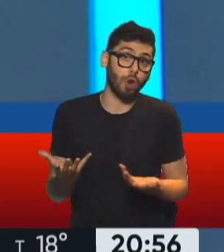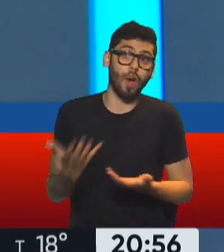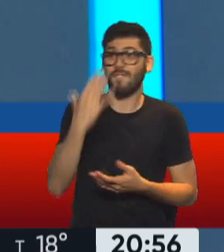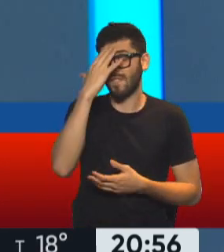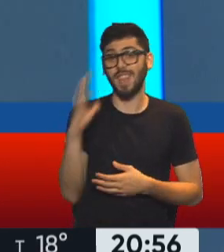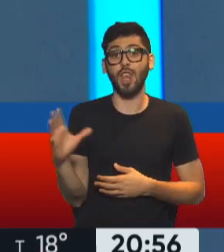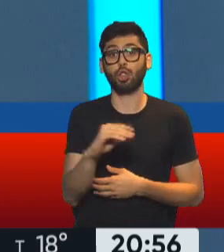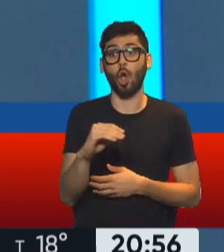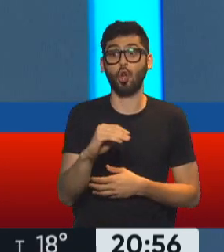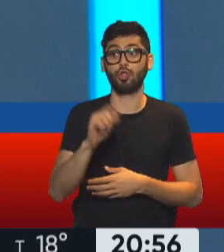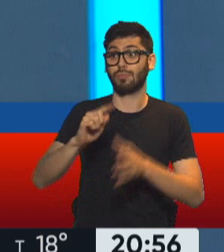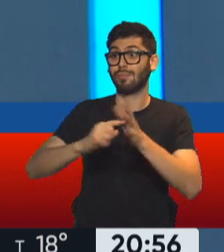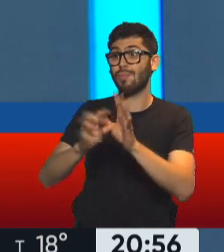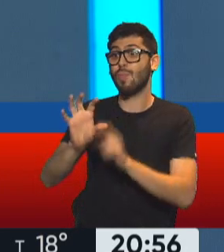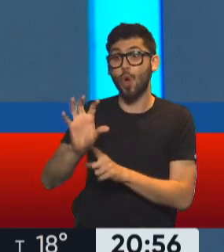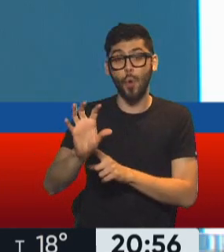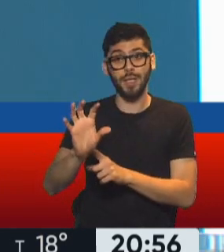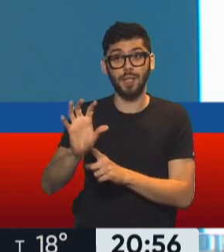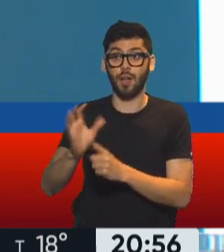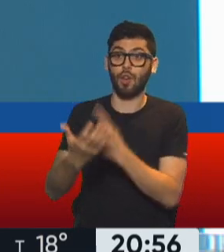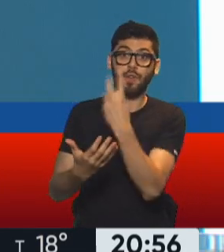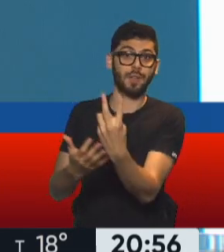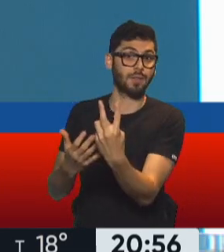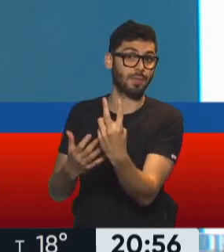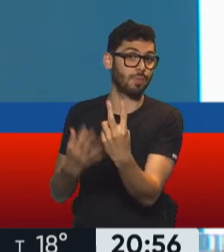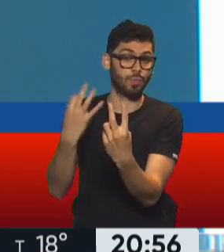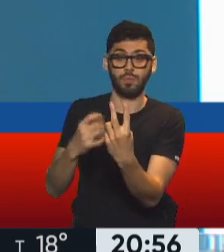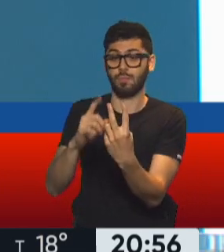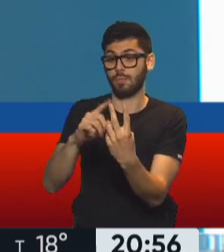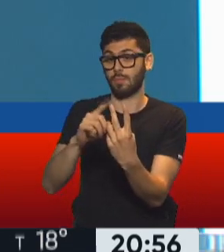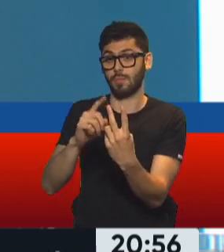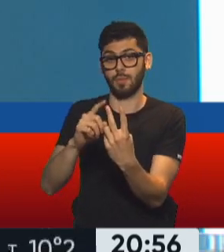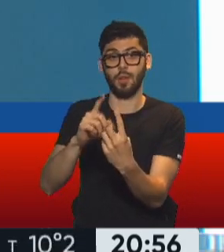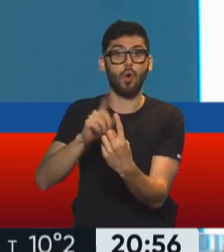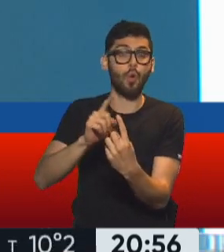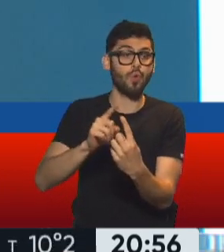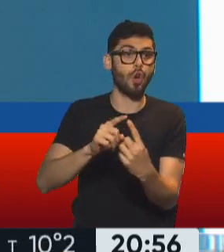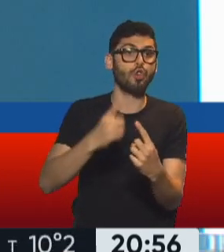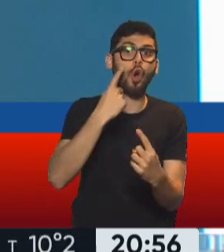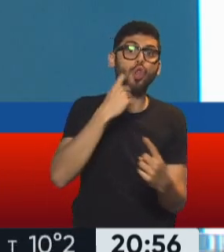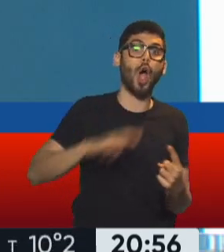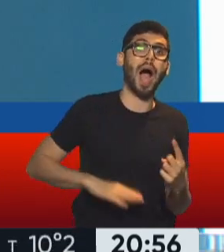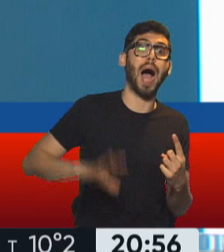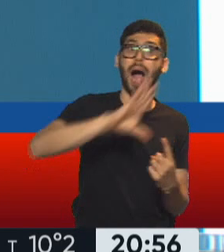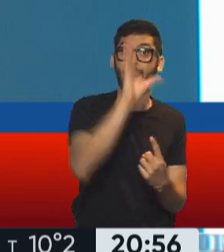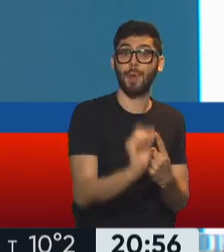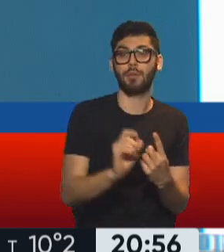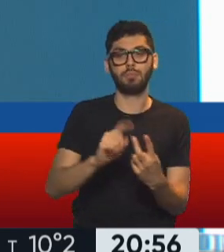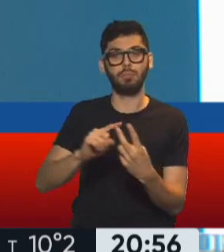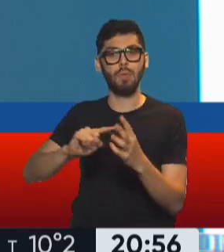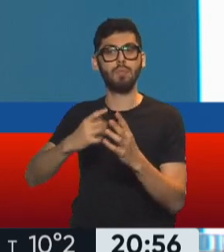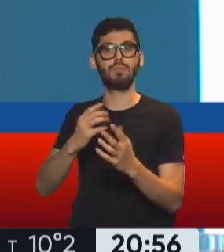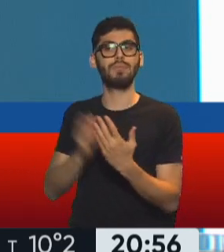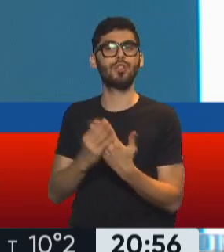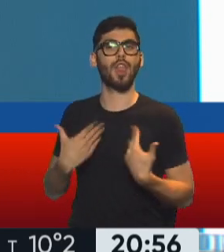Todos que encabezan en la provincia es alguien que estuvo responsable de la Mesa Nacional del Hambre y el ministro de Salud de la provincia de Buenos Aires. Que el ministro de